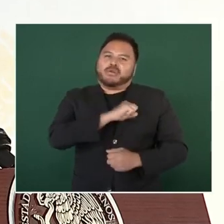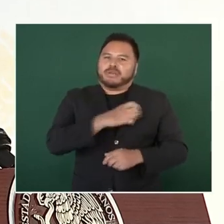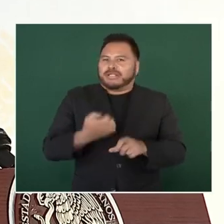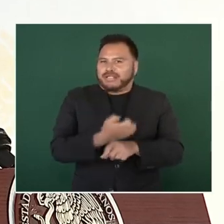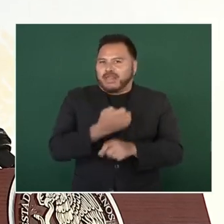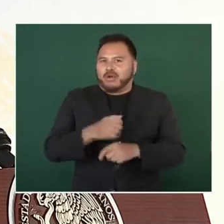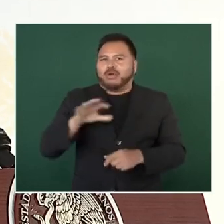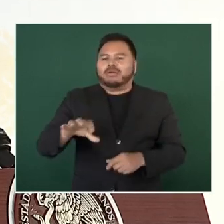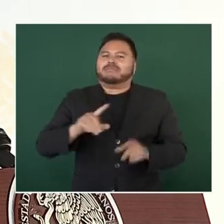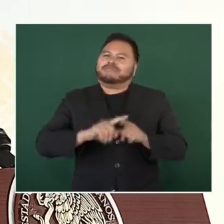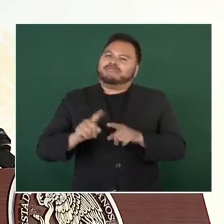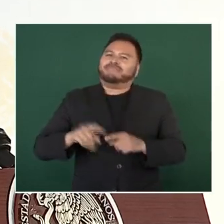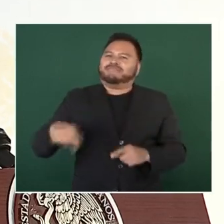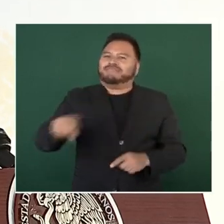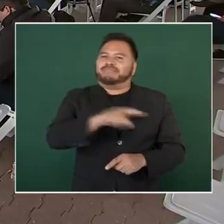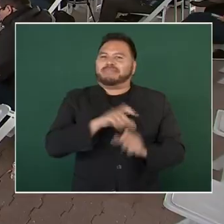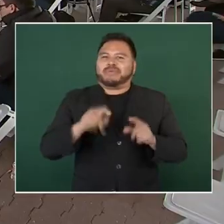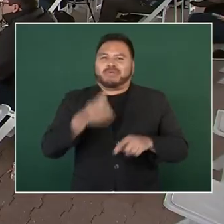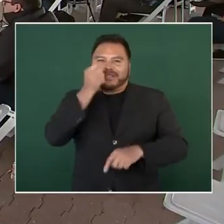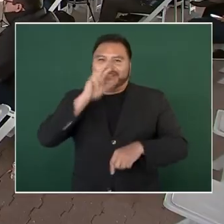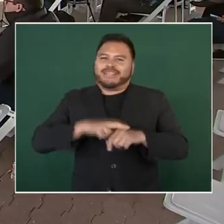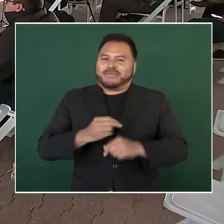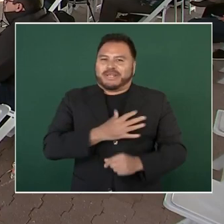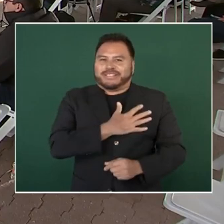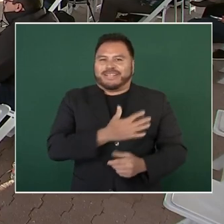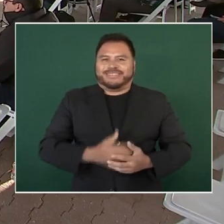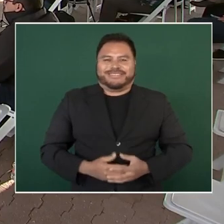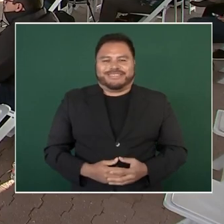y la Secretaría de Bienestar.